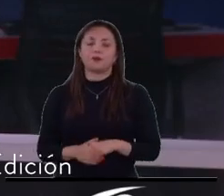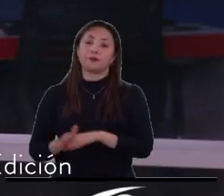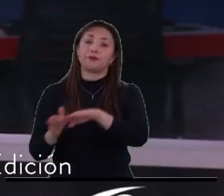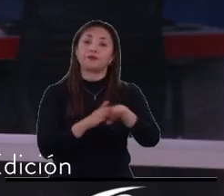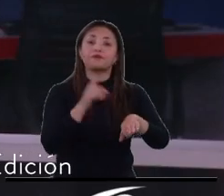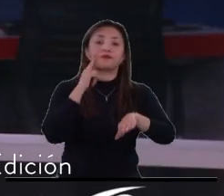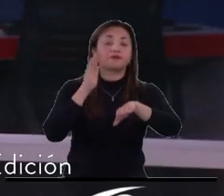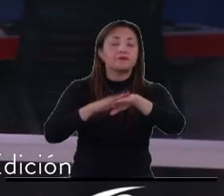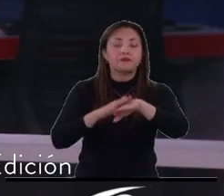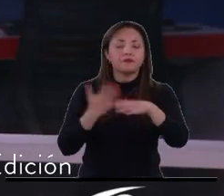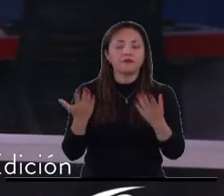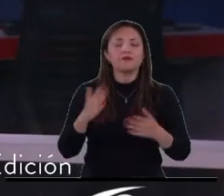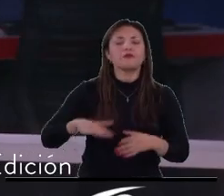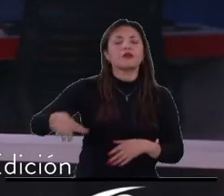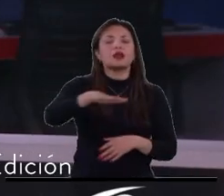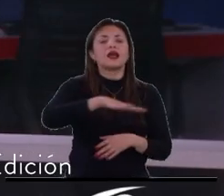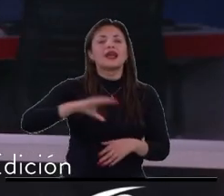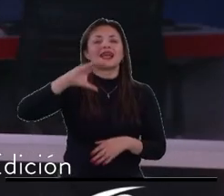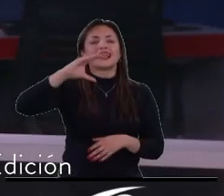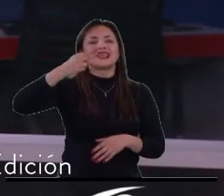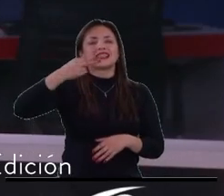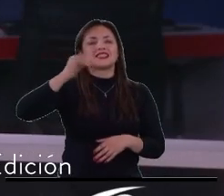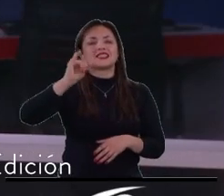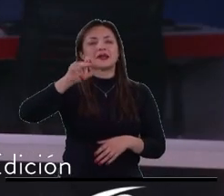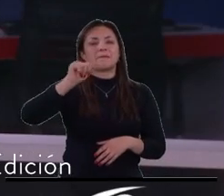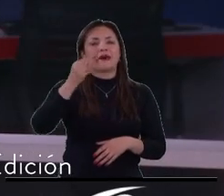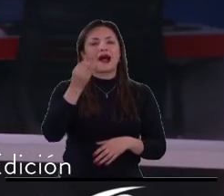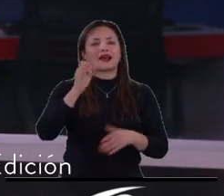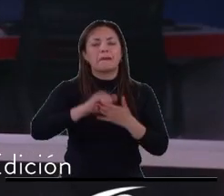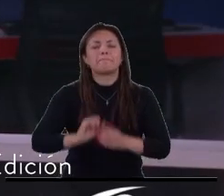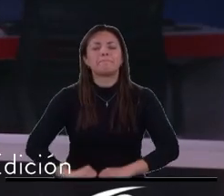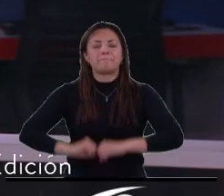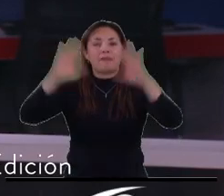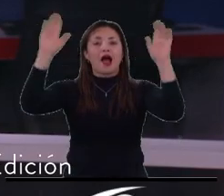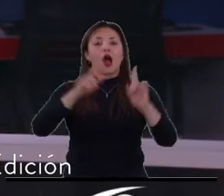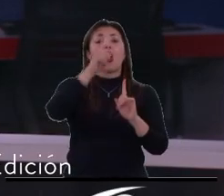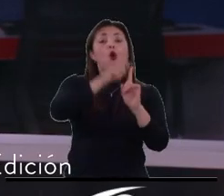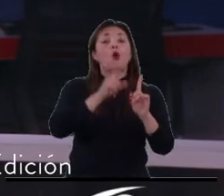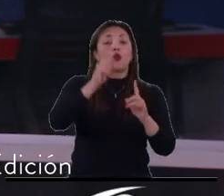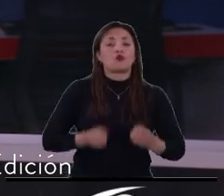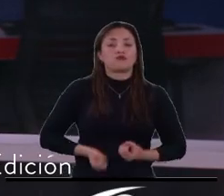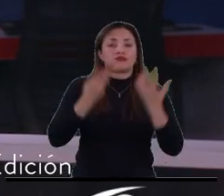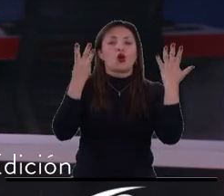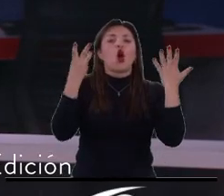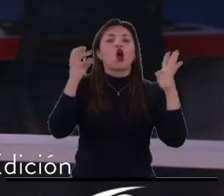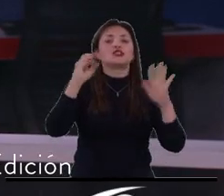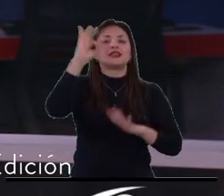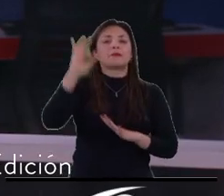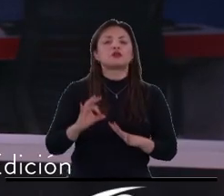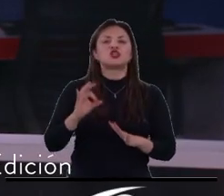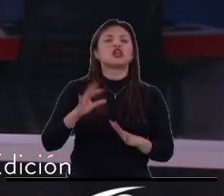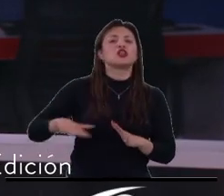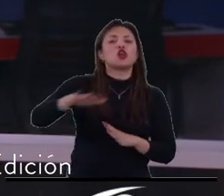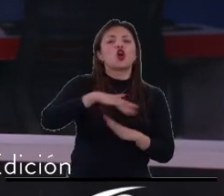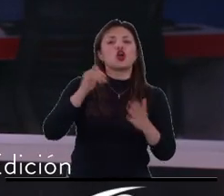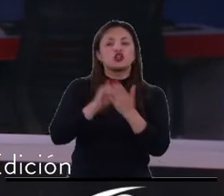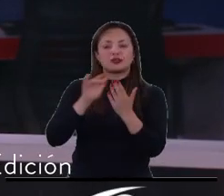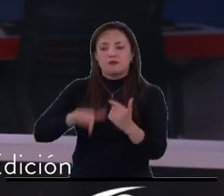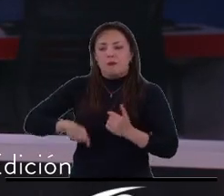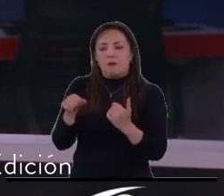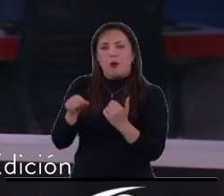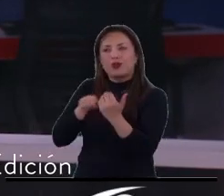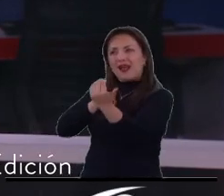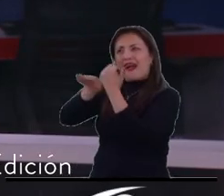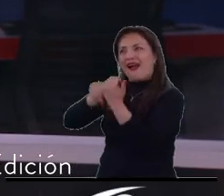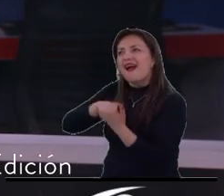Atención, que una fuerte explosión dejó 5 personas lesionadas, una de ellas con quemaduras en el 80% de su cuerpo. El incidente ocurrió en la vía que